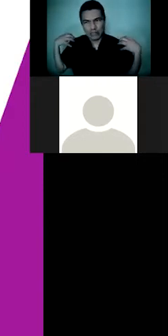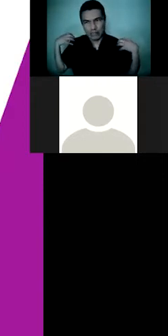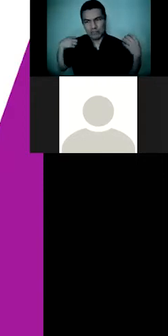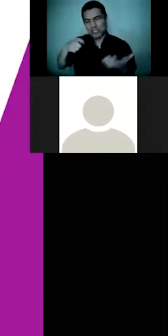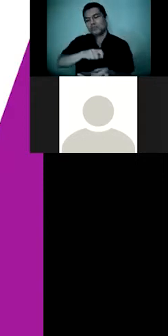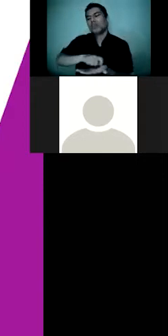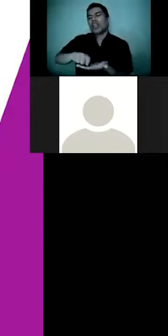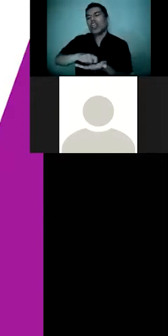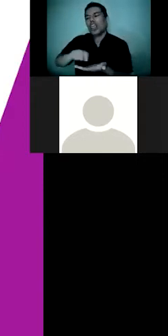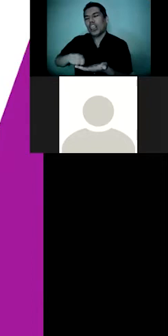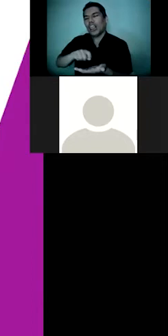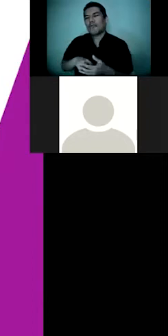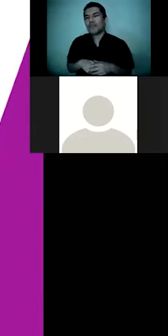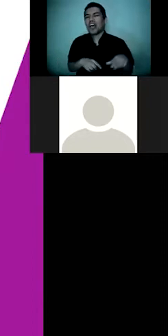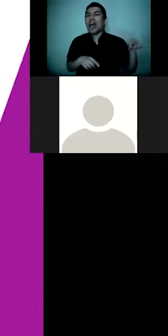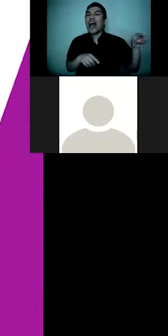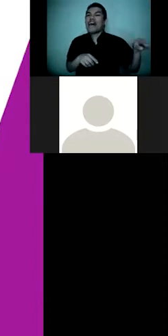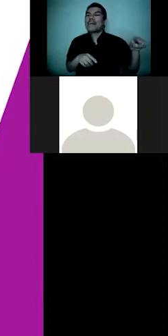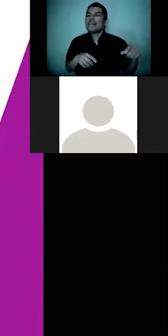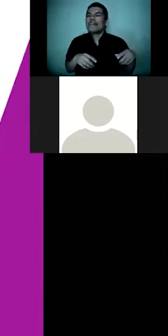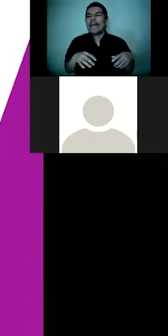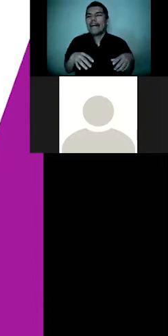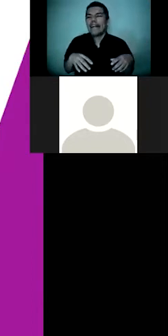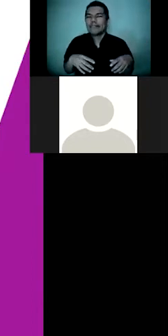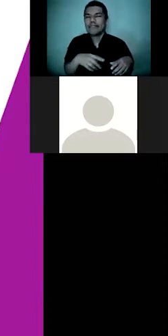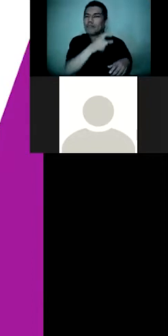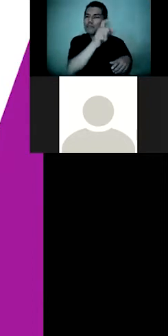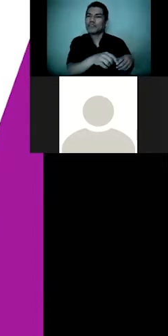a la oficina, estaba haciendo unos papeles